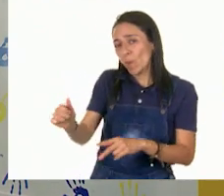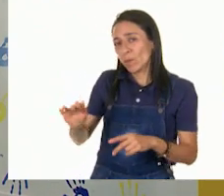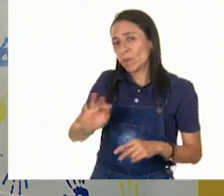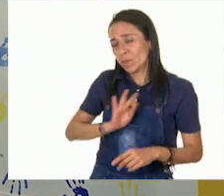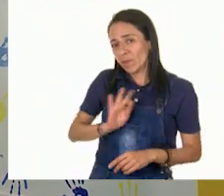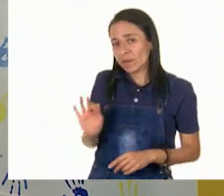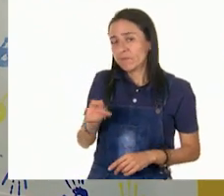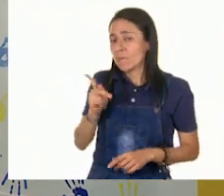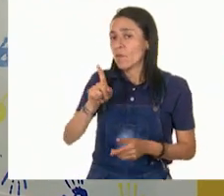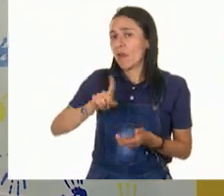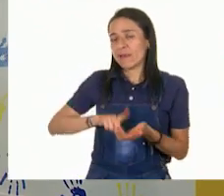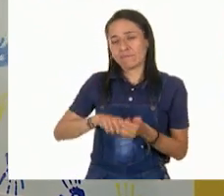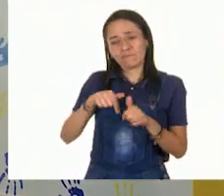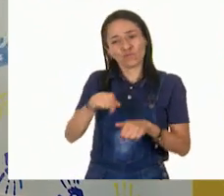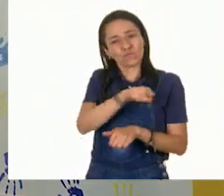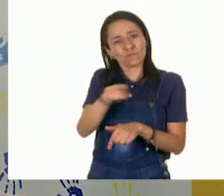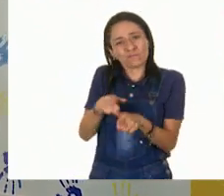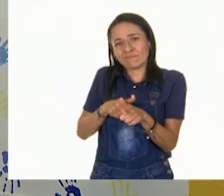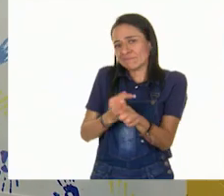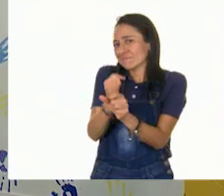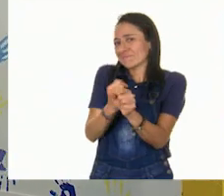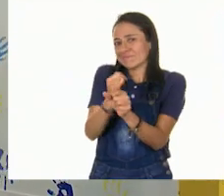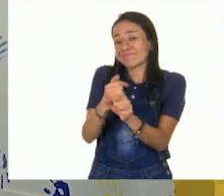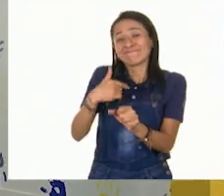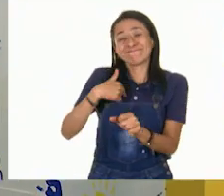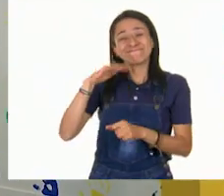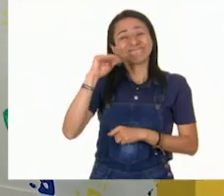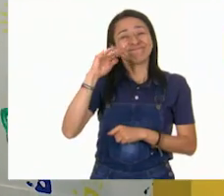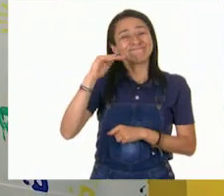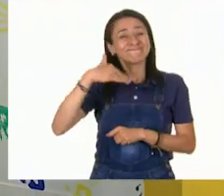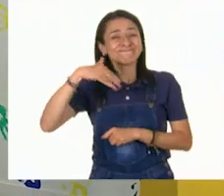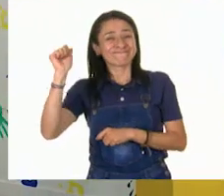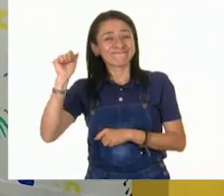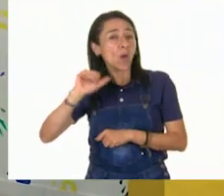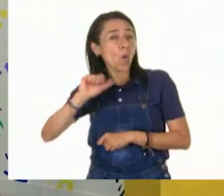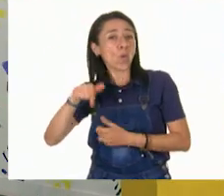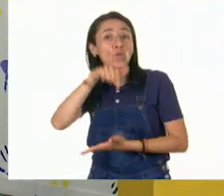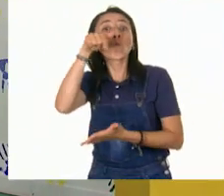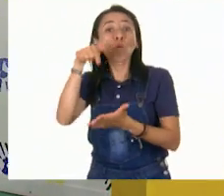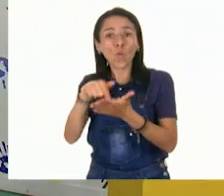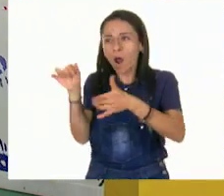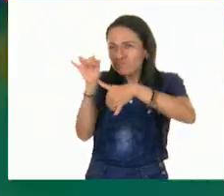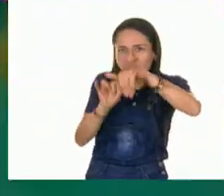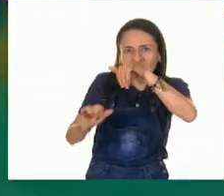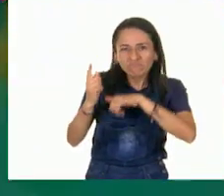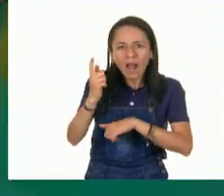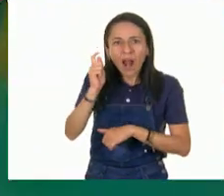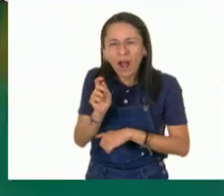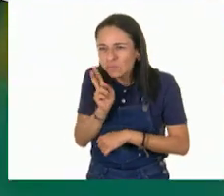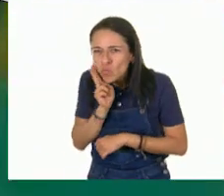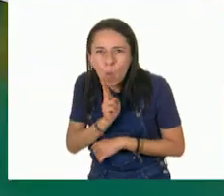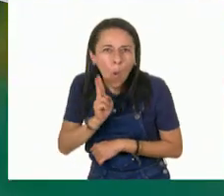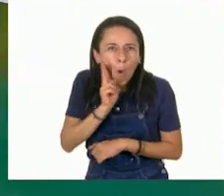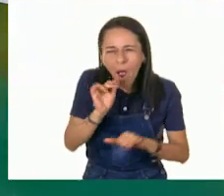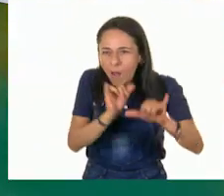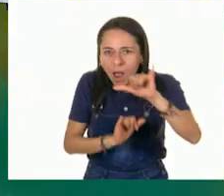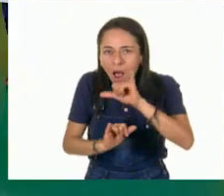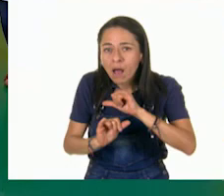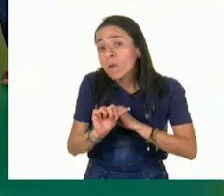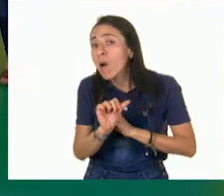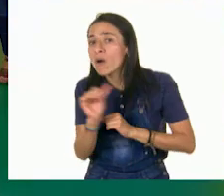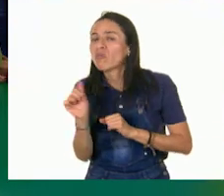me despido porque tengo que ir a otro laboratorio para otro experimento muy interesante. Con su